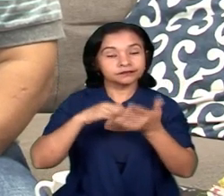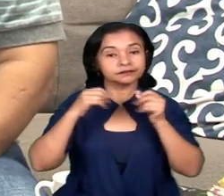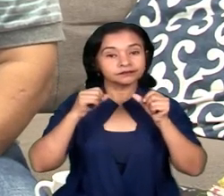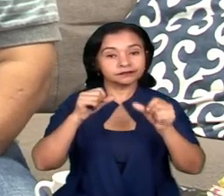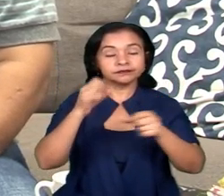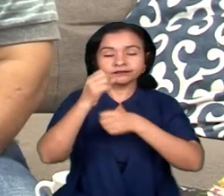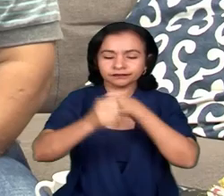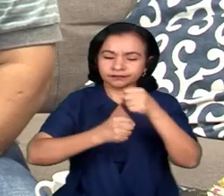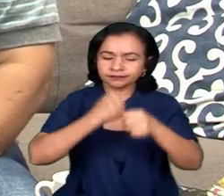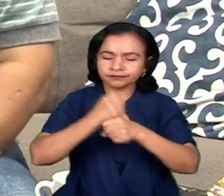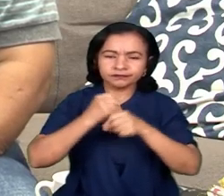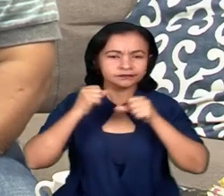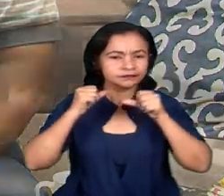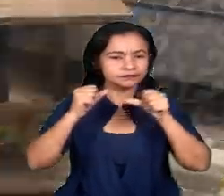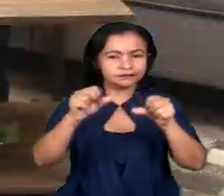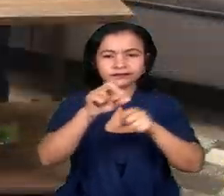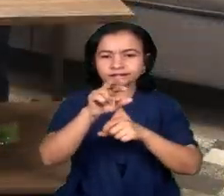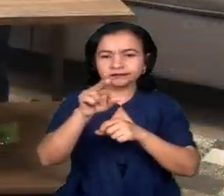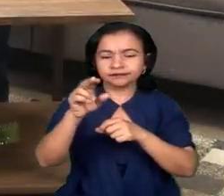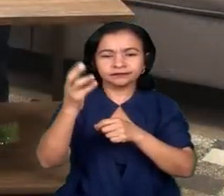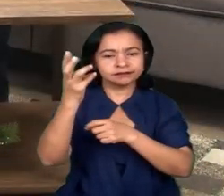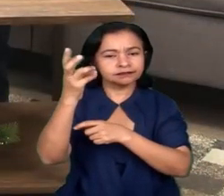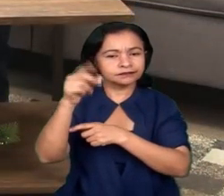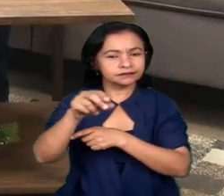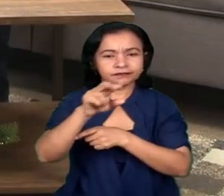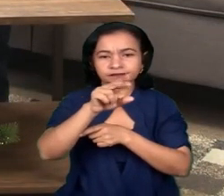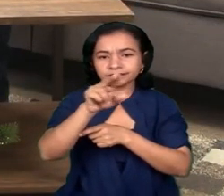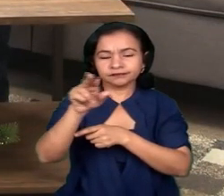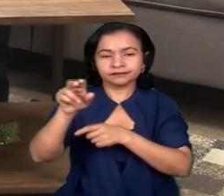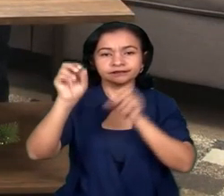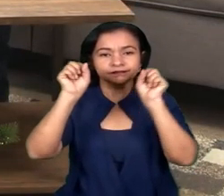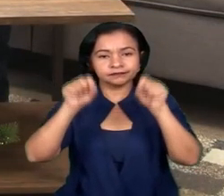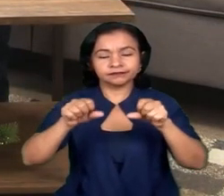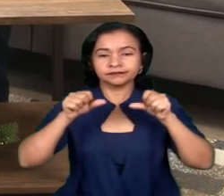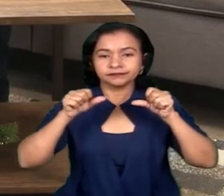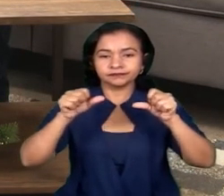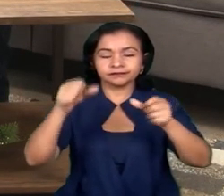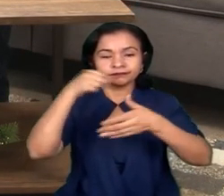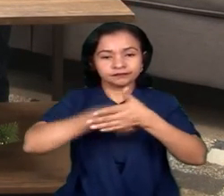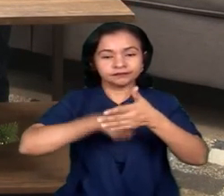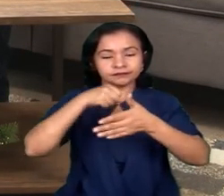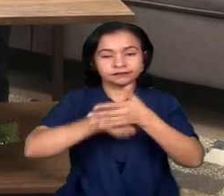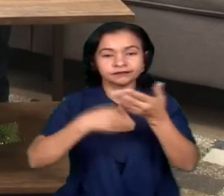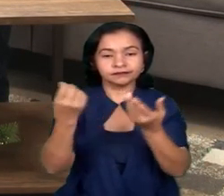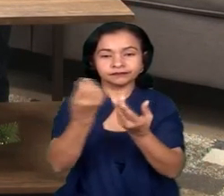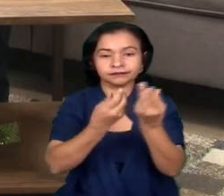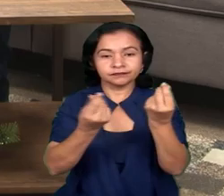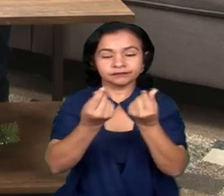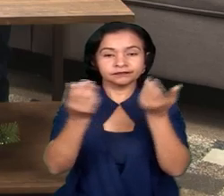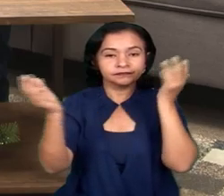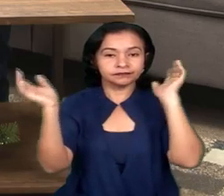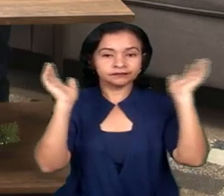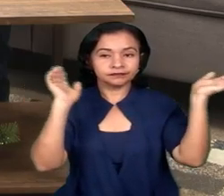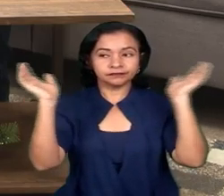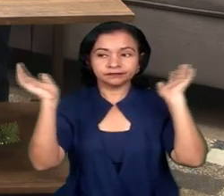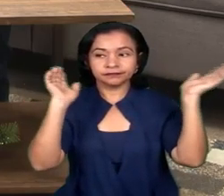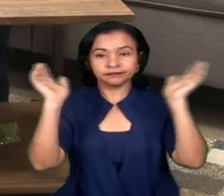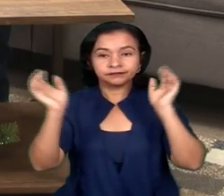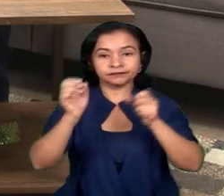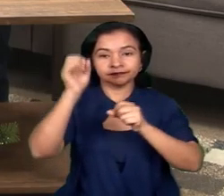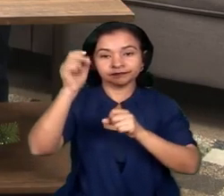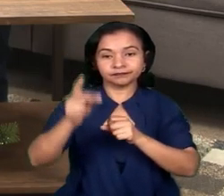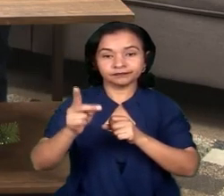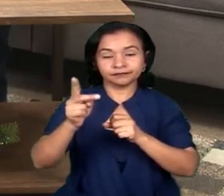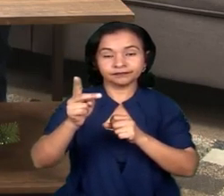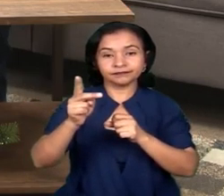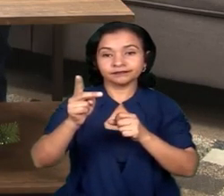los años en esa misma fecha, para poder seguir fortaleciendo la economía y los mercados. Y ahora van a un segundo